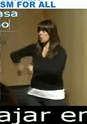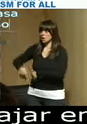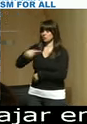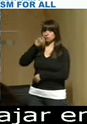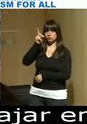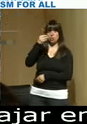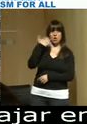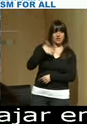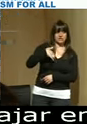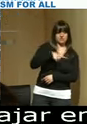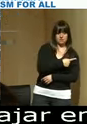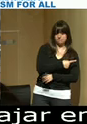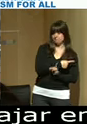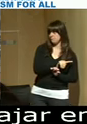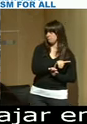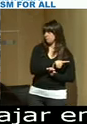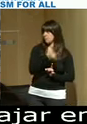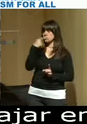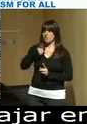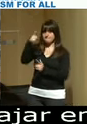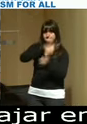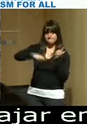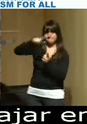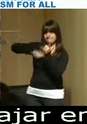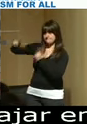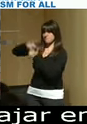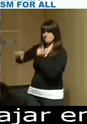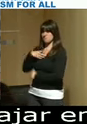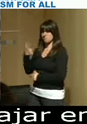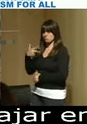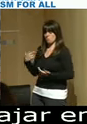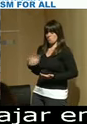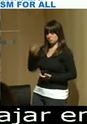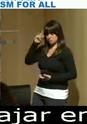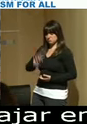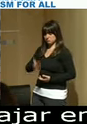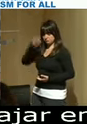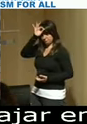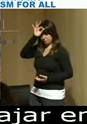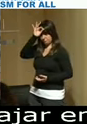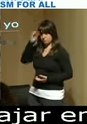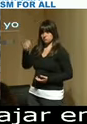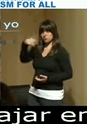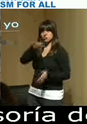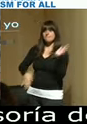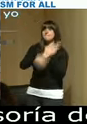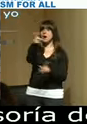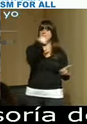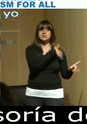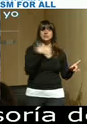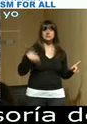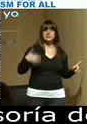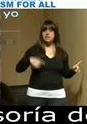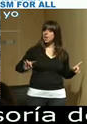está implementando, porque yo viajo y no sé cuáles son mis derechos en otro país. Ustedes llegan a la Argentina